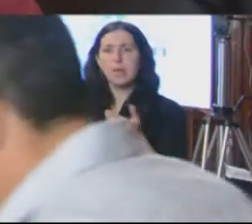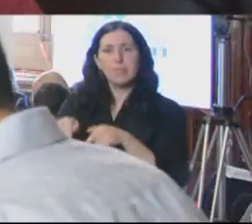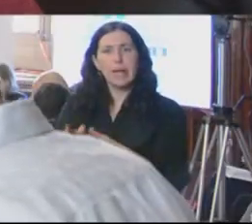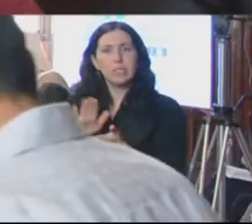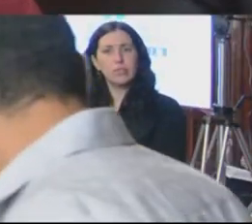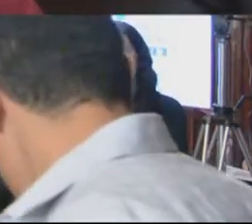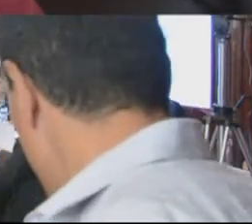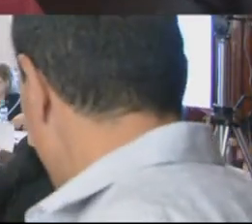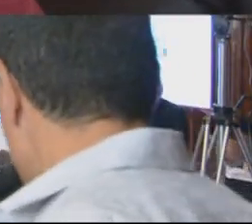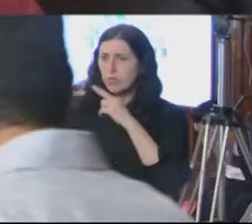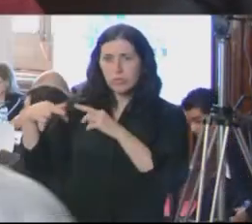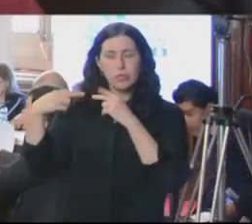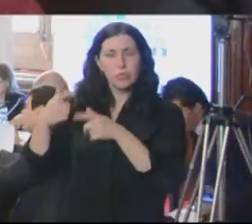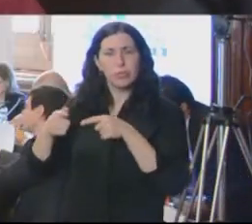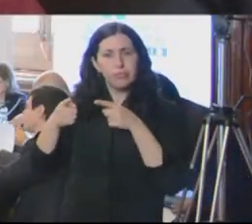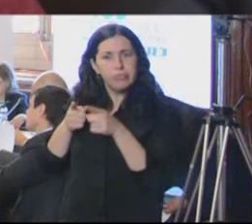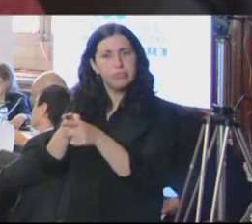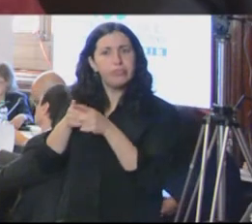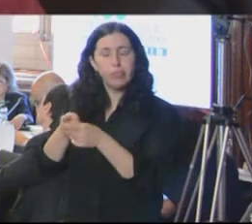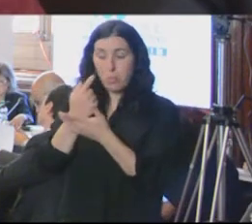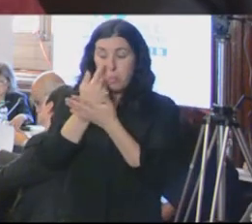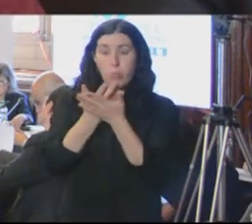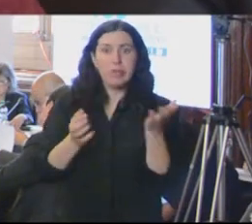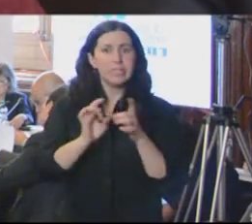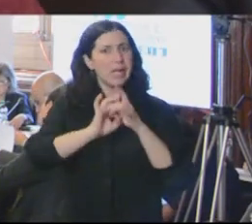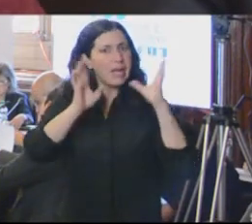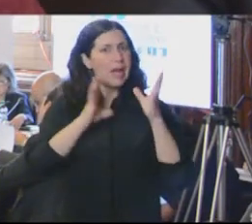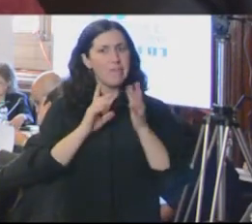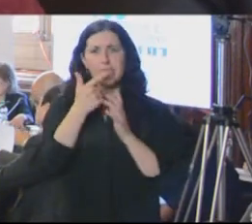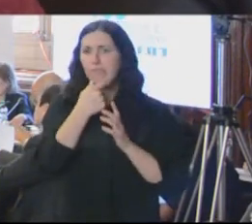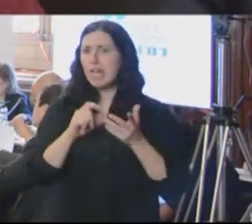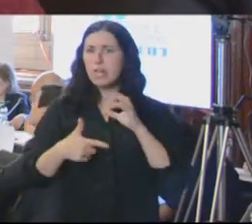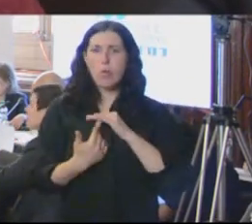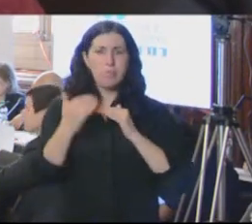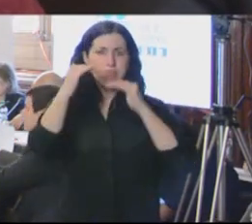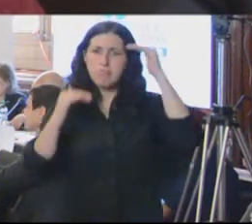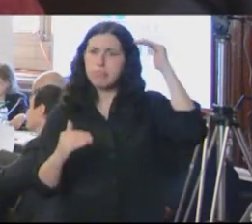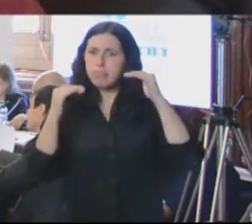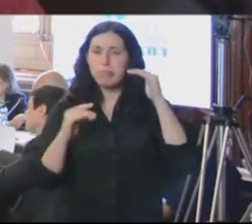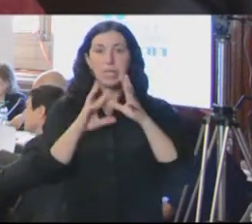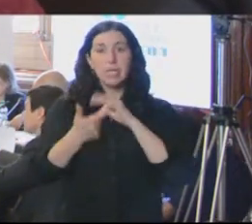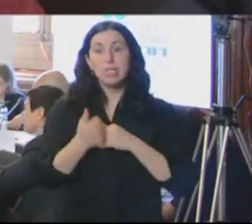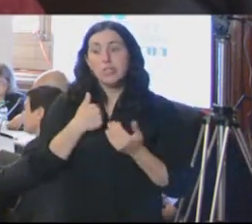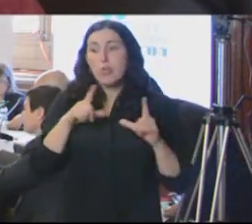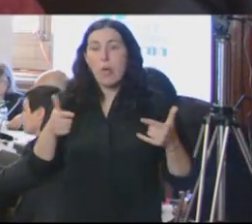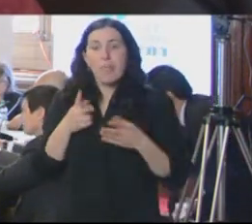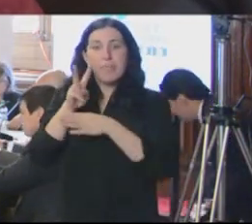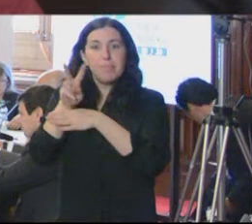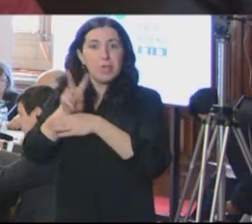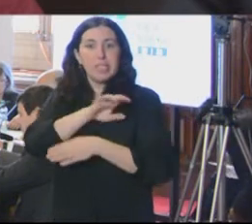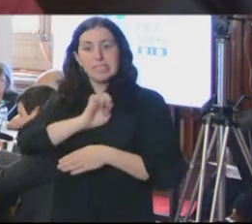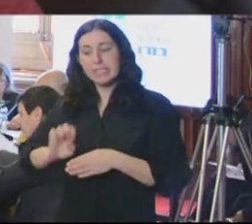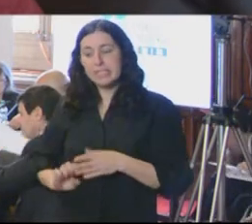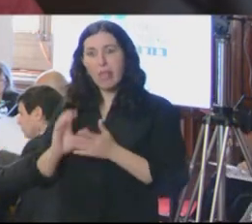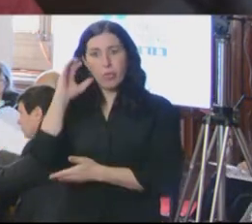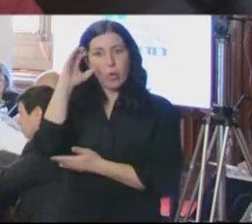ataques cometidas, presentándose una notoria asimetría y un indudable desamparo por parte del Estado